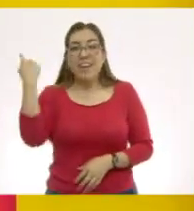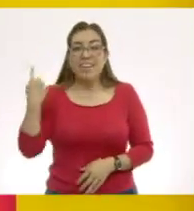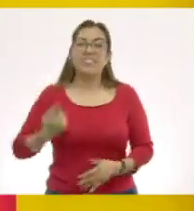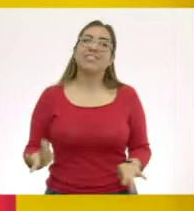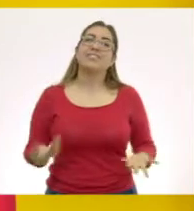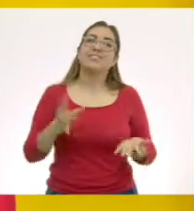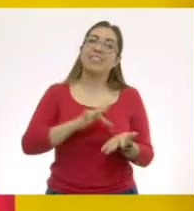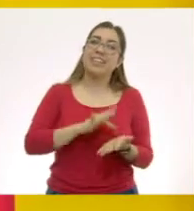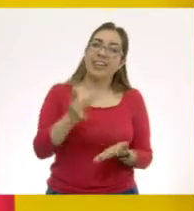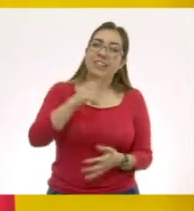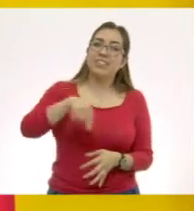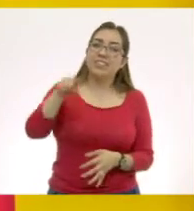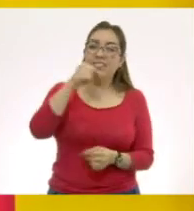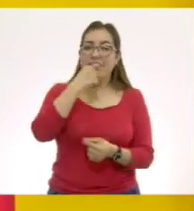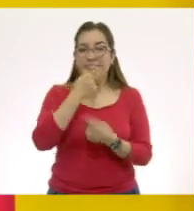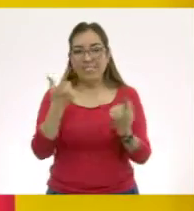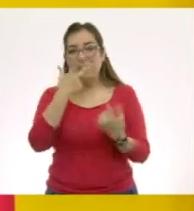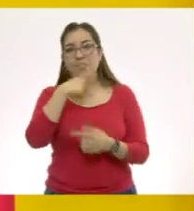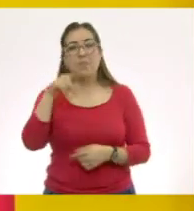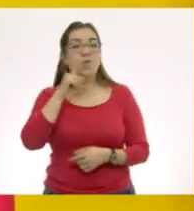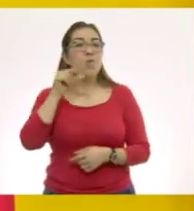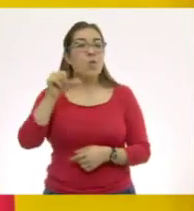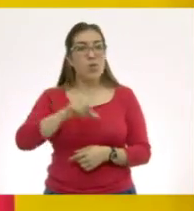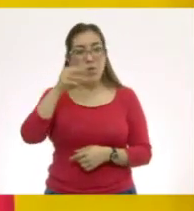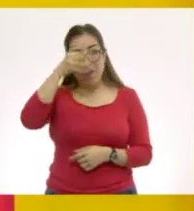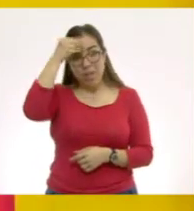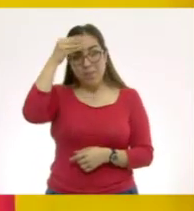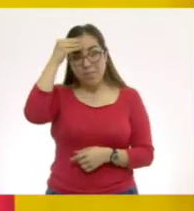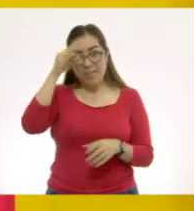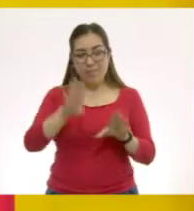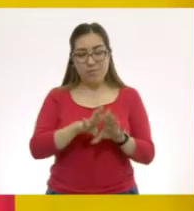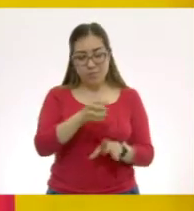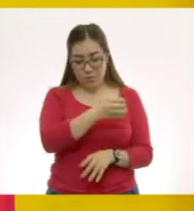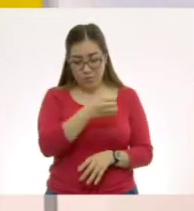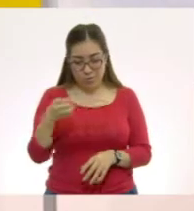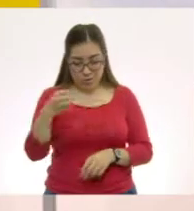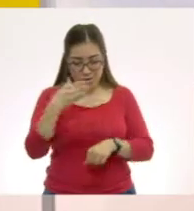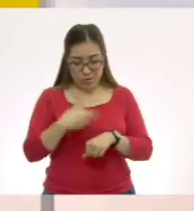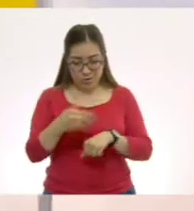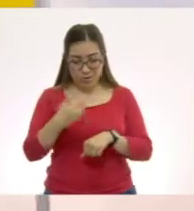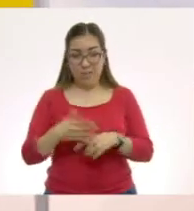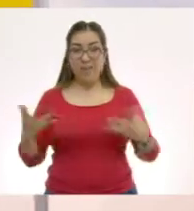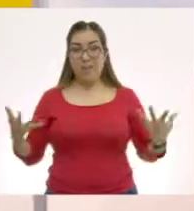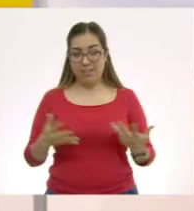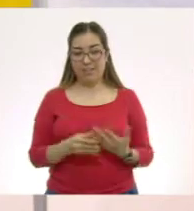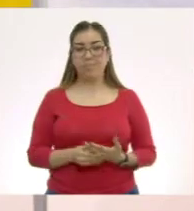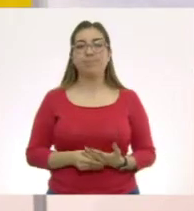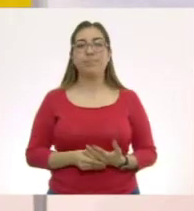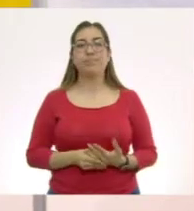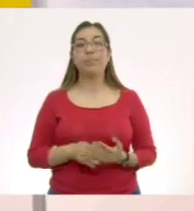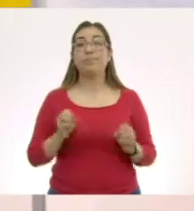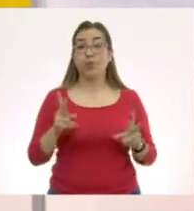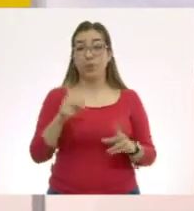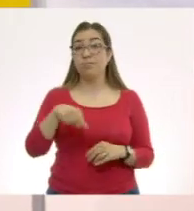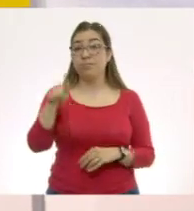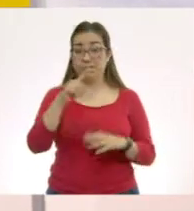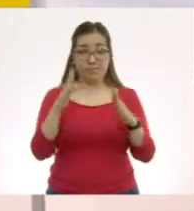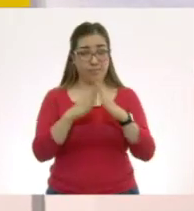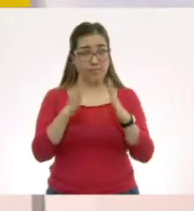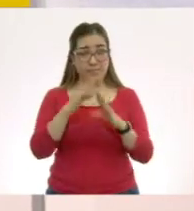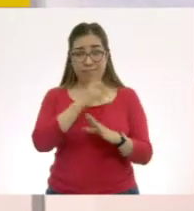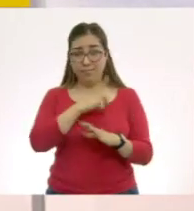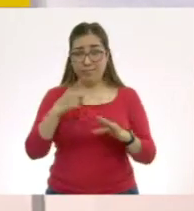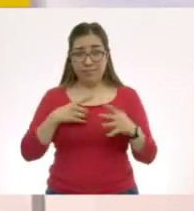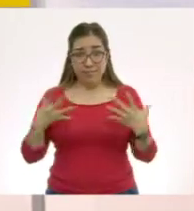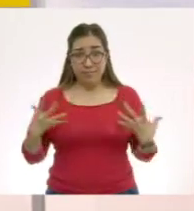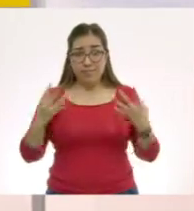niñas y a los niños que juntos aprendimos a crear sucesiones. Perfecto. Entonces ya saben ahí en casa, el chiste es trabajar